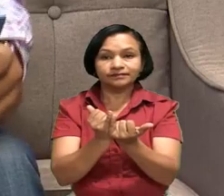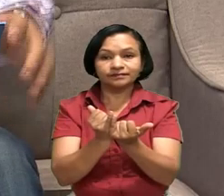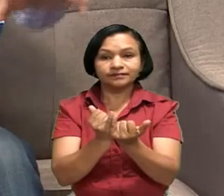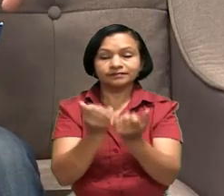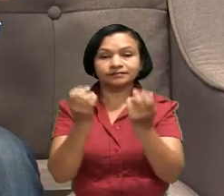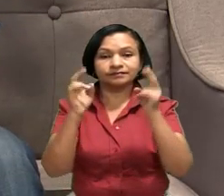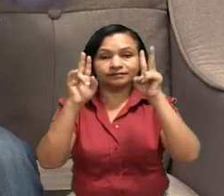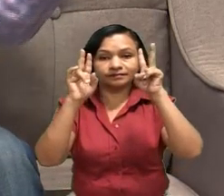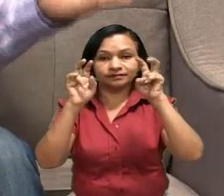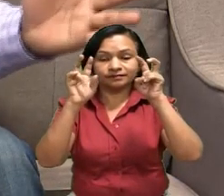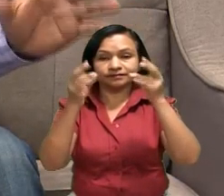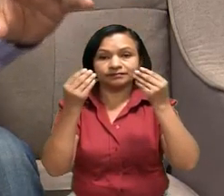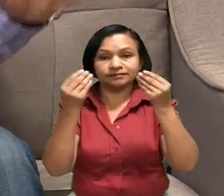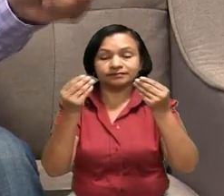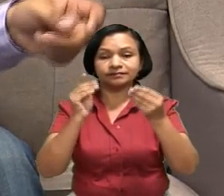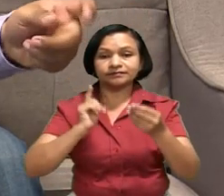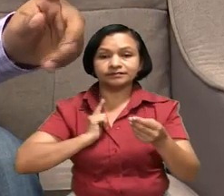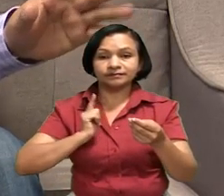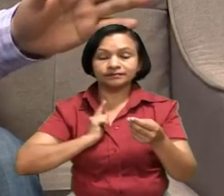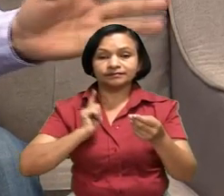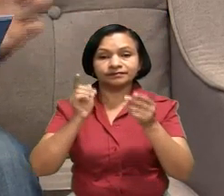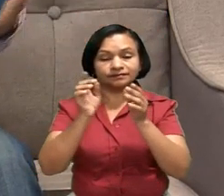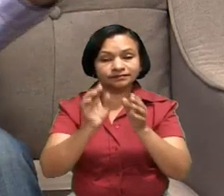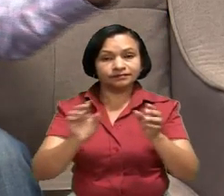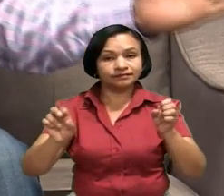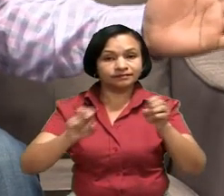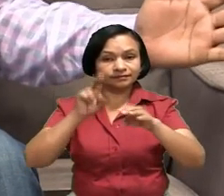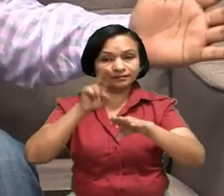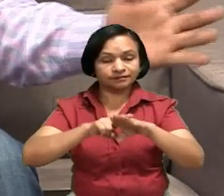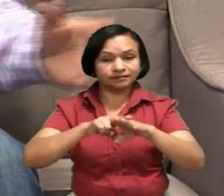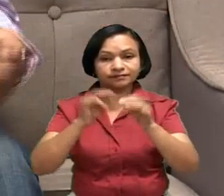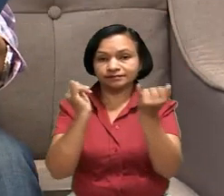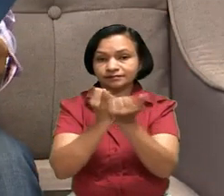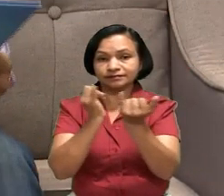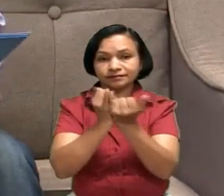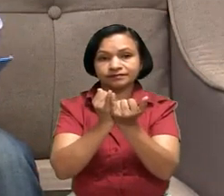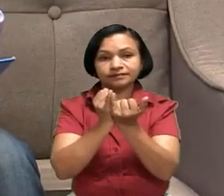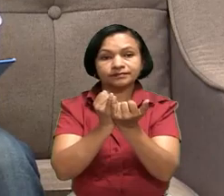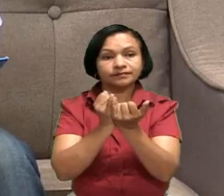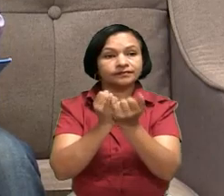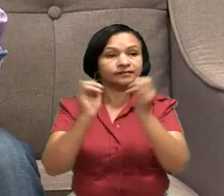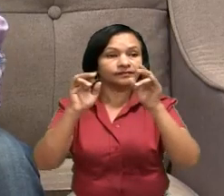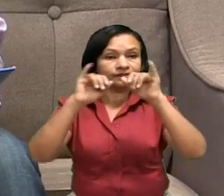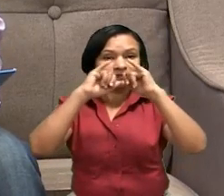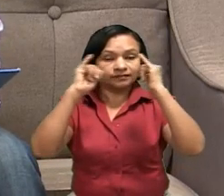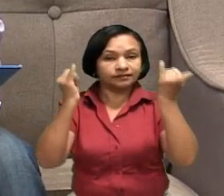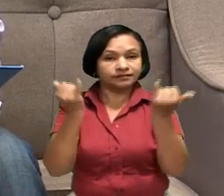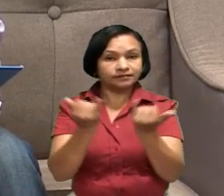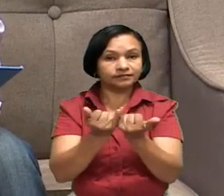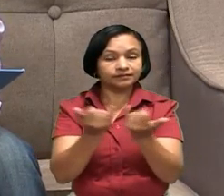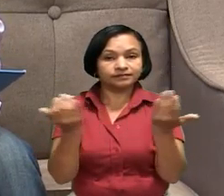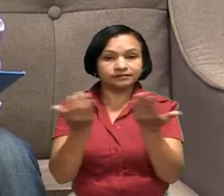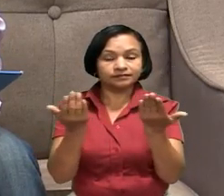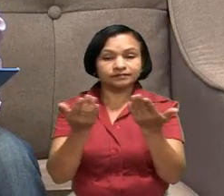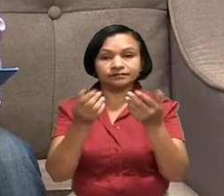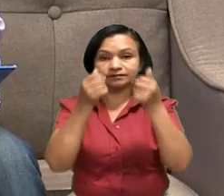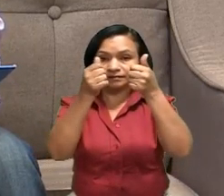muchos temas que a pesar de tener una connotación nacional tienen un contexto bastante mundial bastante global en la nota roja